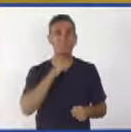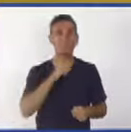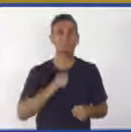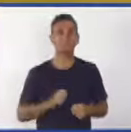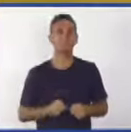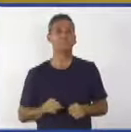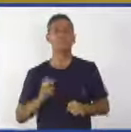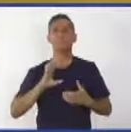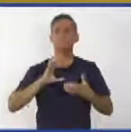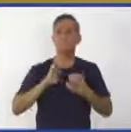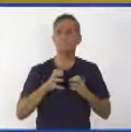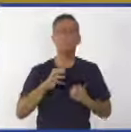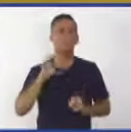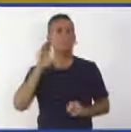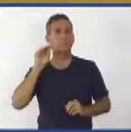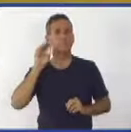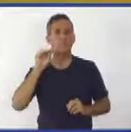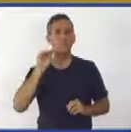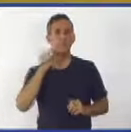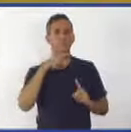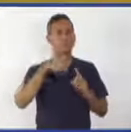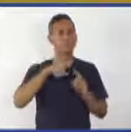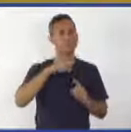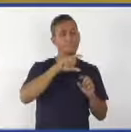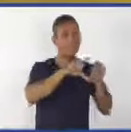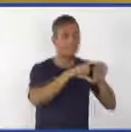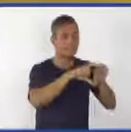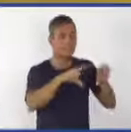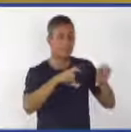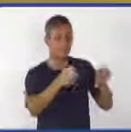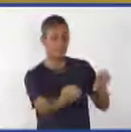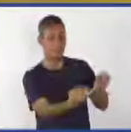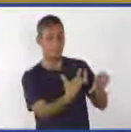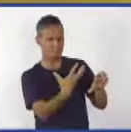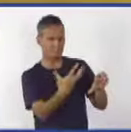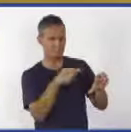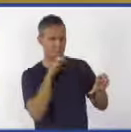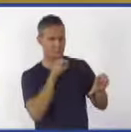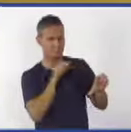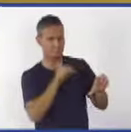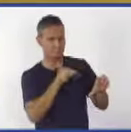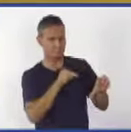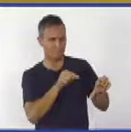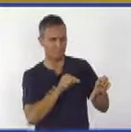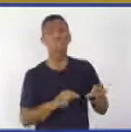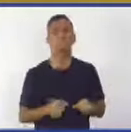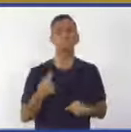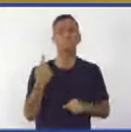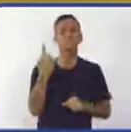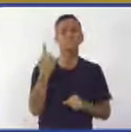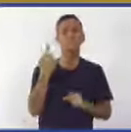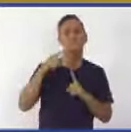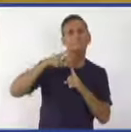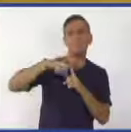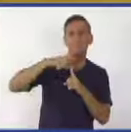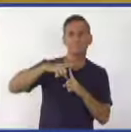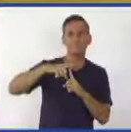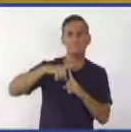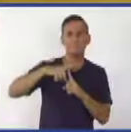aparecen y creo que hay una actividad espectacular que es la que tiene que ver